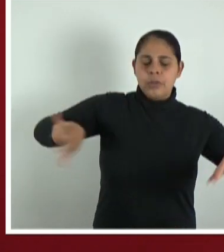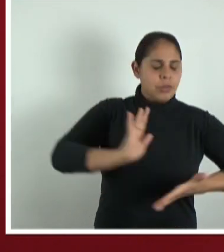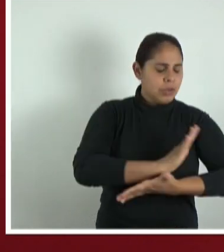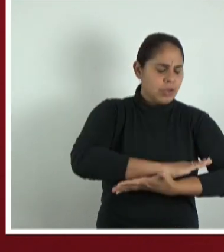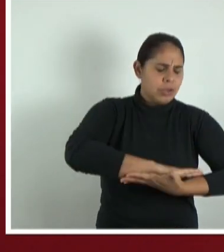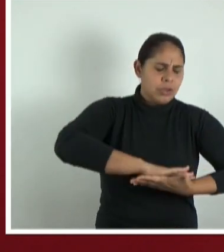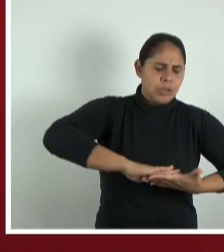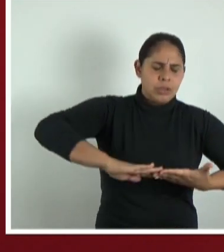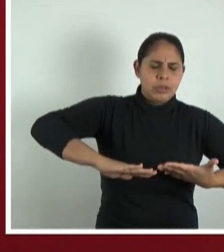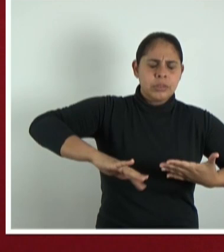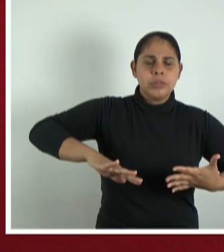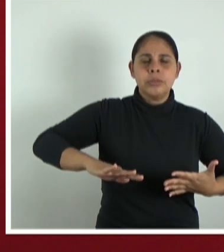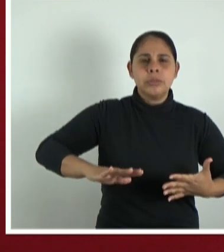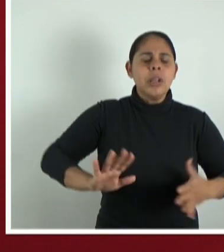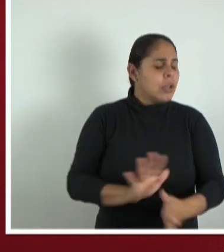¿dónde está esa gloria?